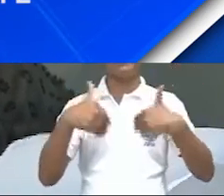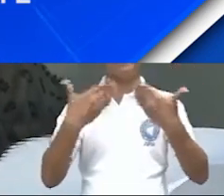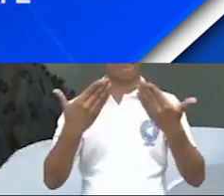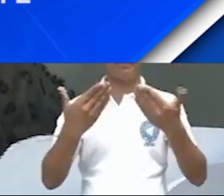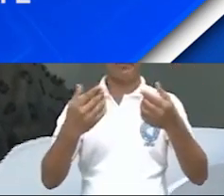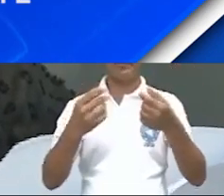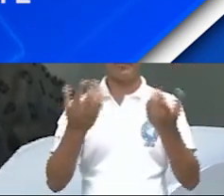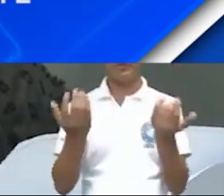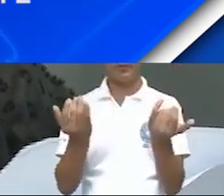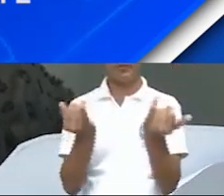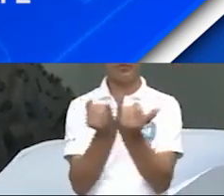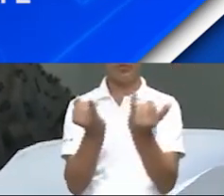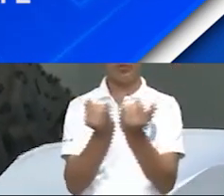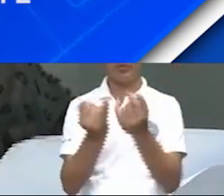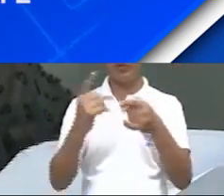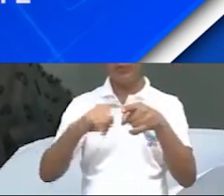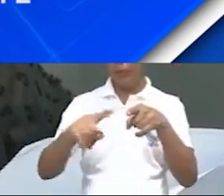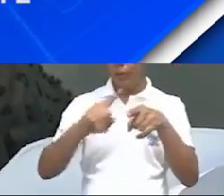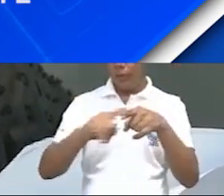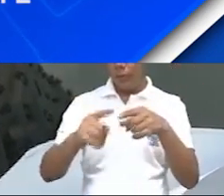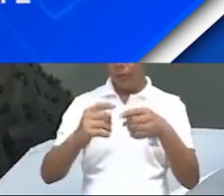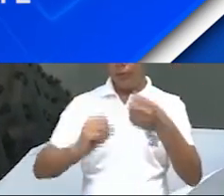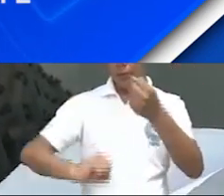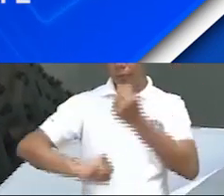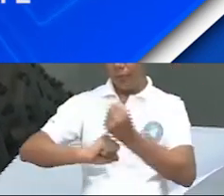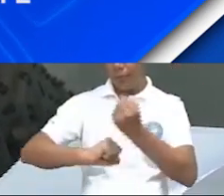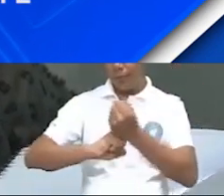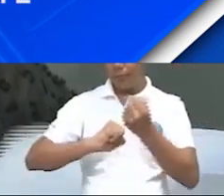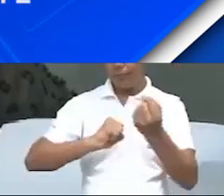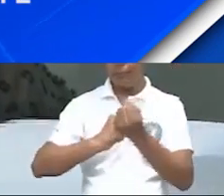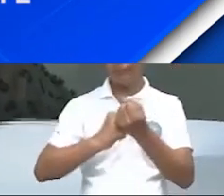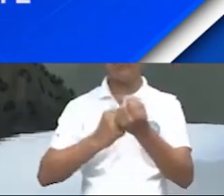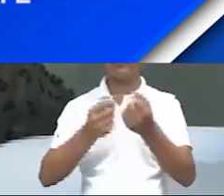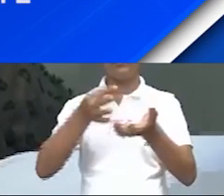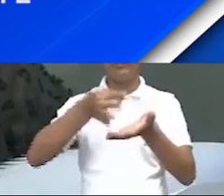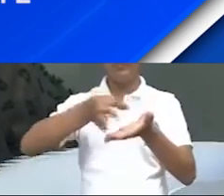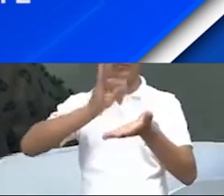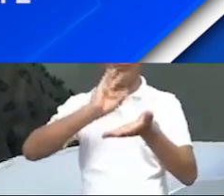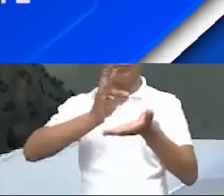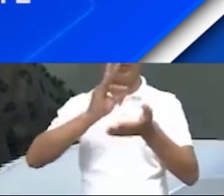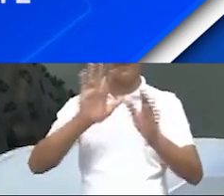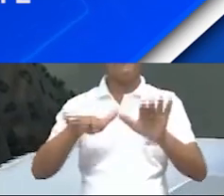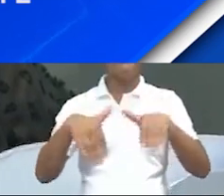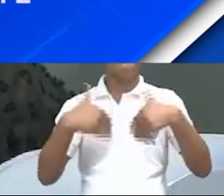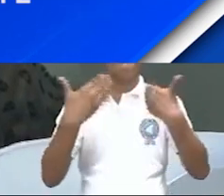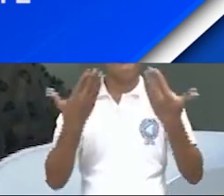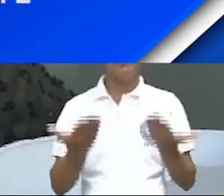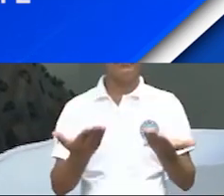contado físico y financiero del café para abordar la